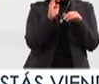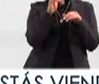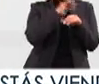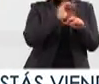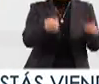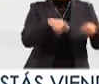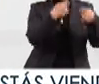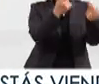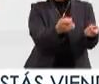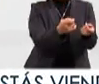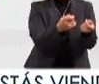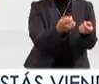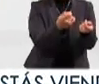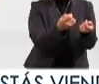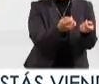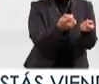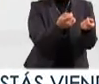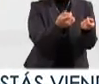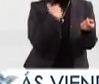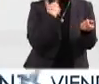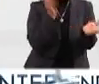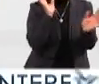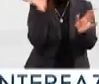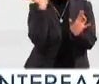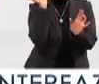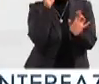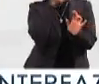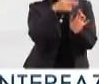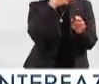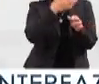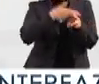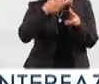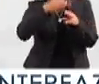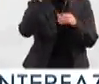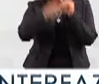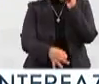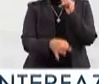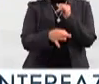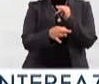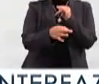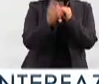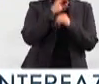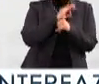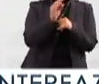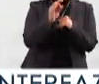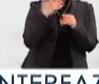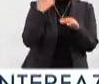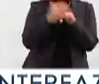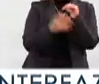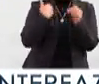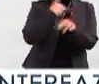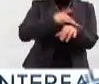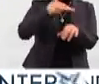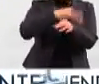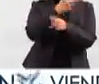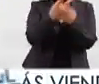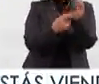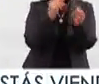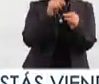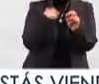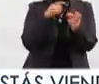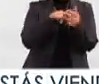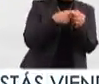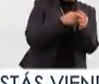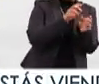que una vez que se entra se propone entrar hasta lo máximo y así poder culminar todo el programa y no solamente